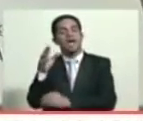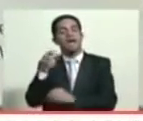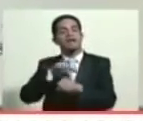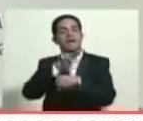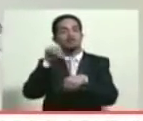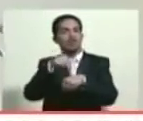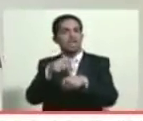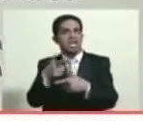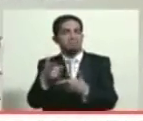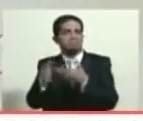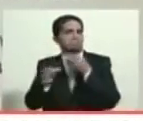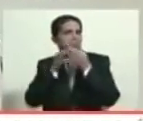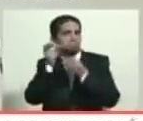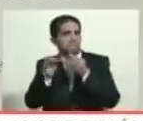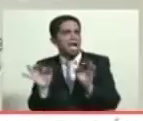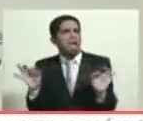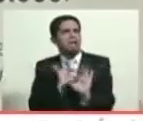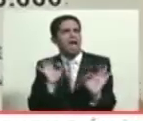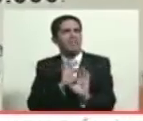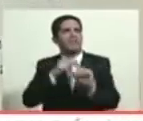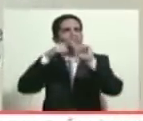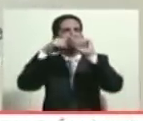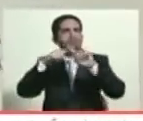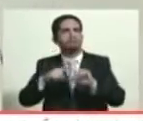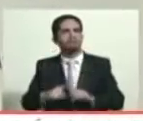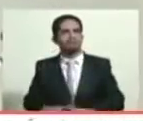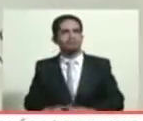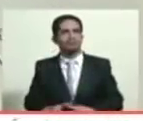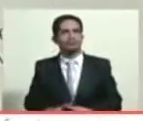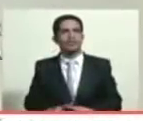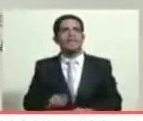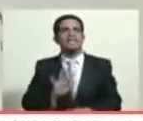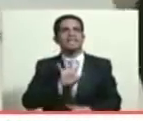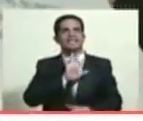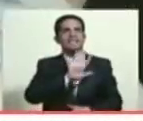justificación alguna, por un monto de